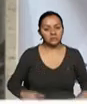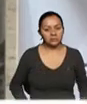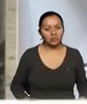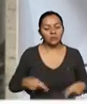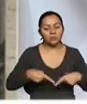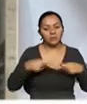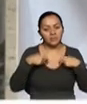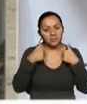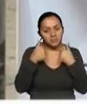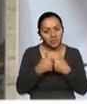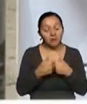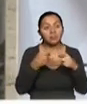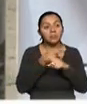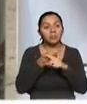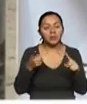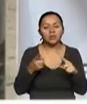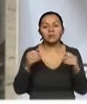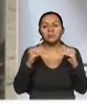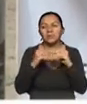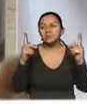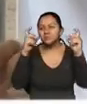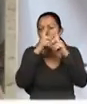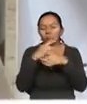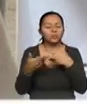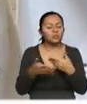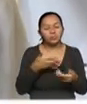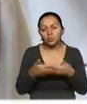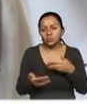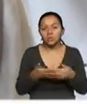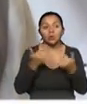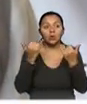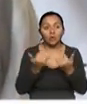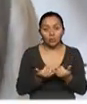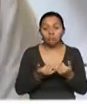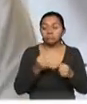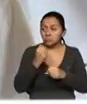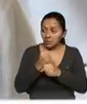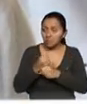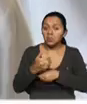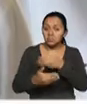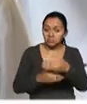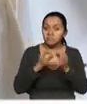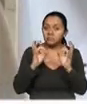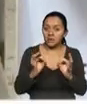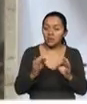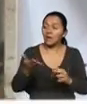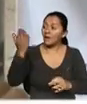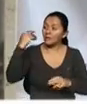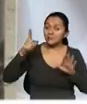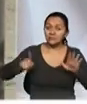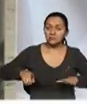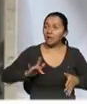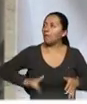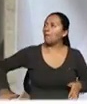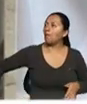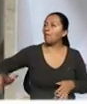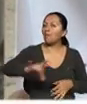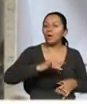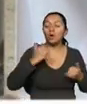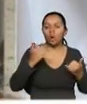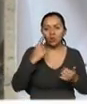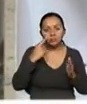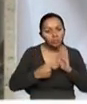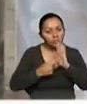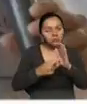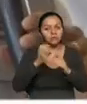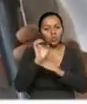buen vivir, pese a las dificultades. Lo que se ha hecho aquí es asombroso. Hace 6 meses no había nada. Se la muestra el nuevo Ecuador, para el cual